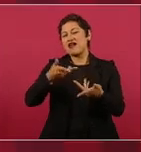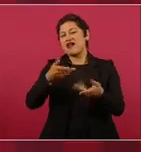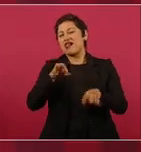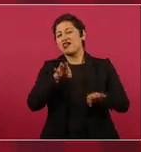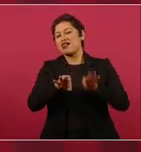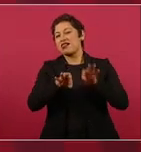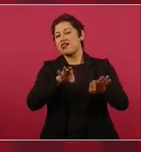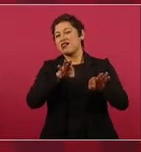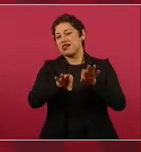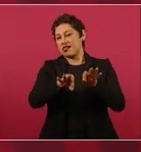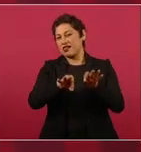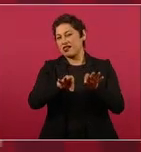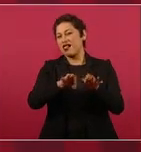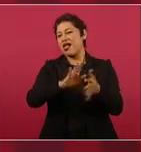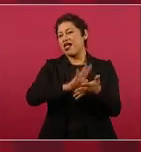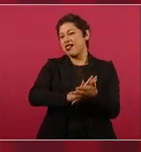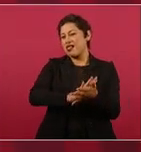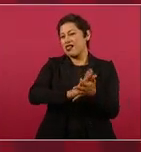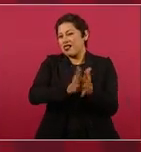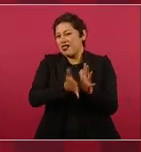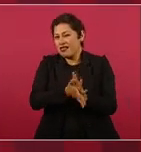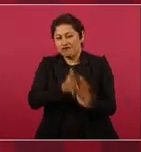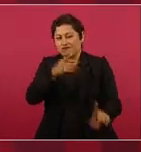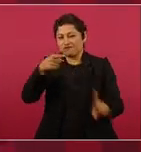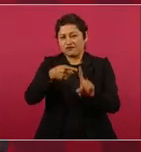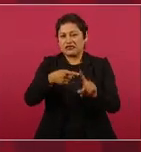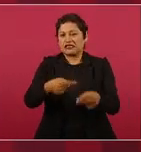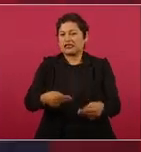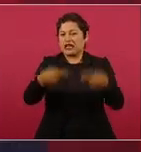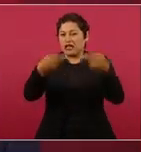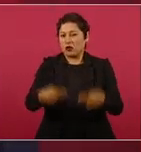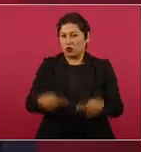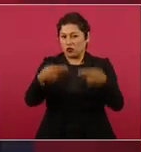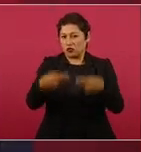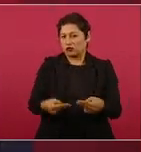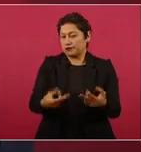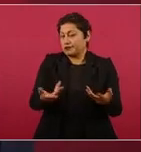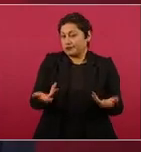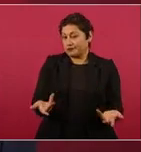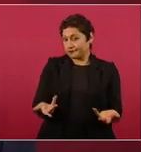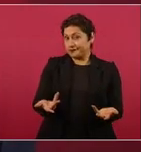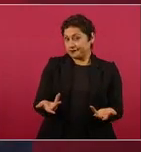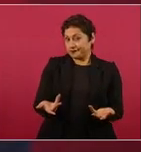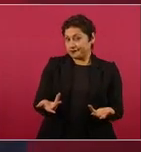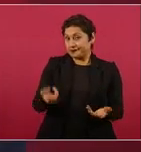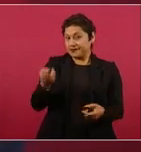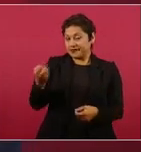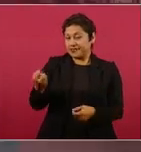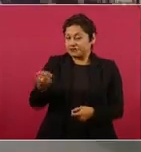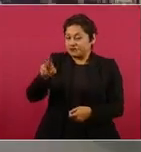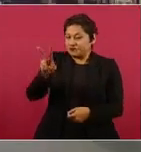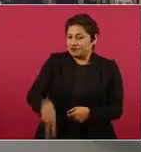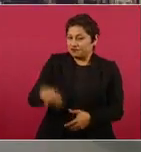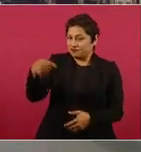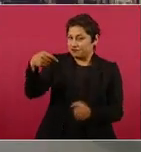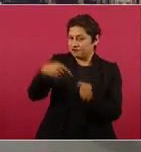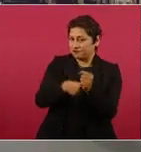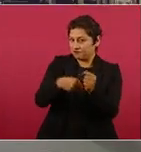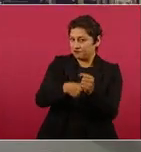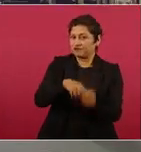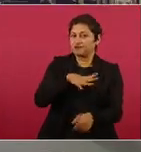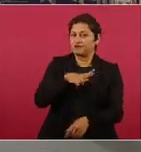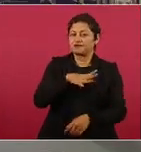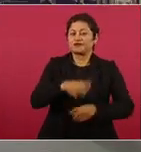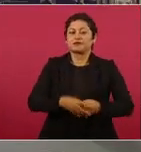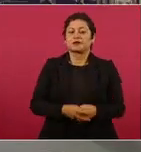de la salud por razones comerciales y esta es la agenda que se está persiguiendo detrás de la cortina. Gracias. ¿Y